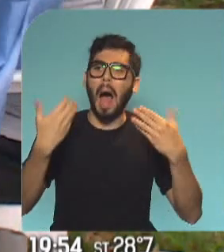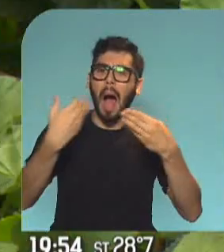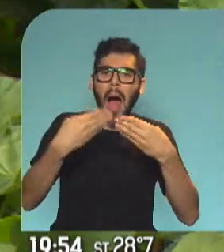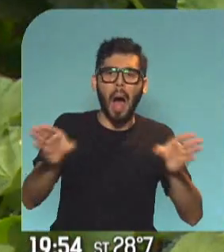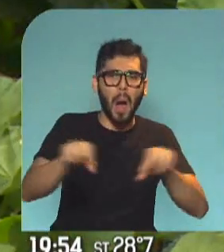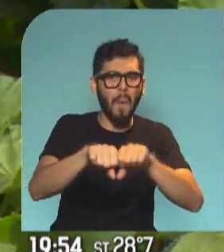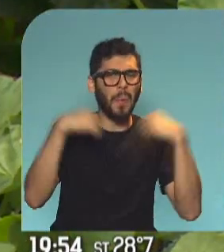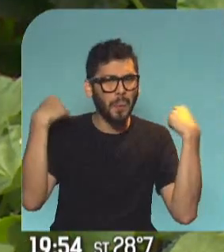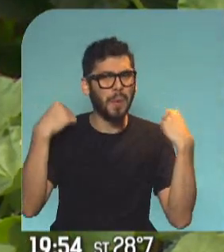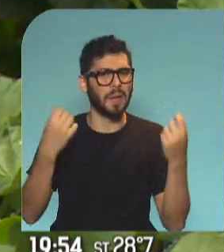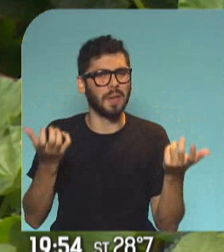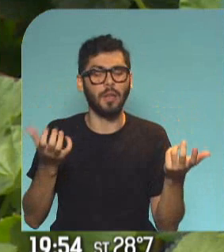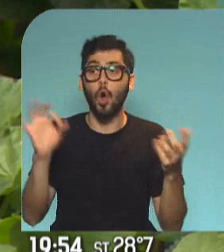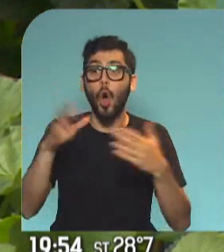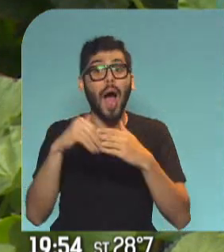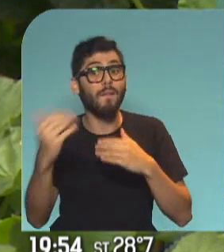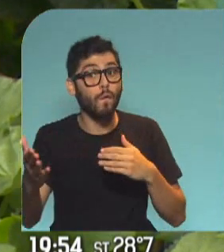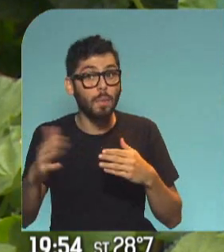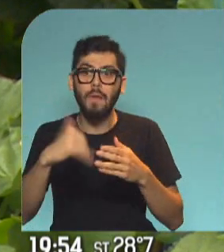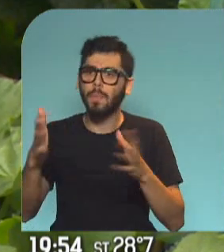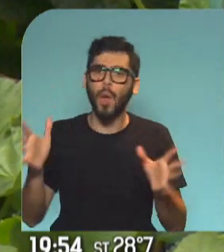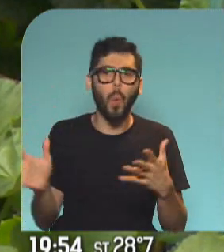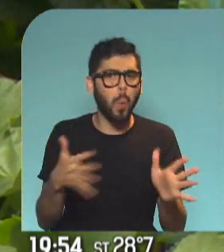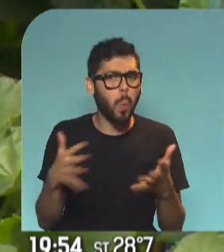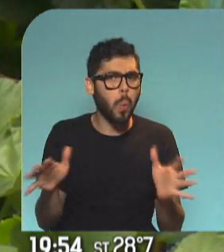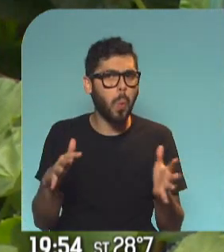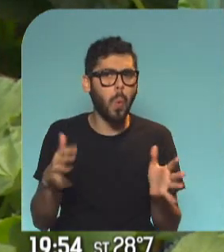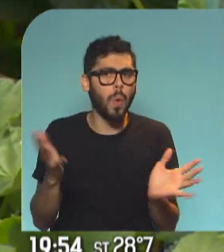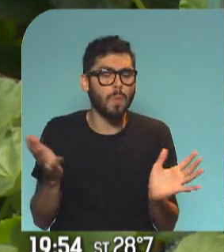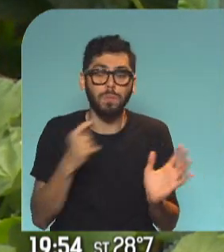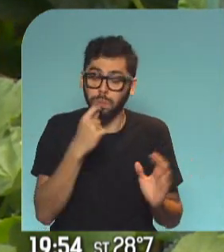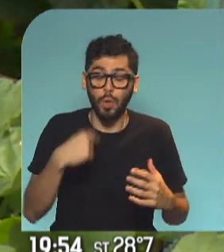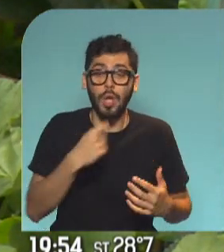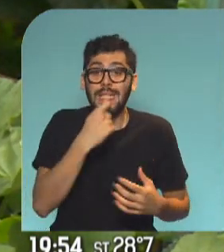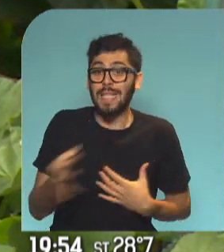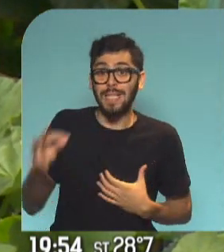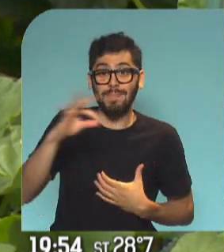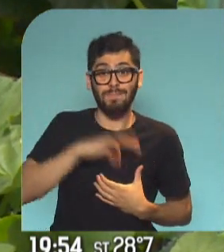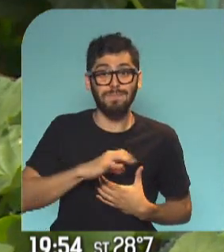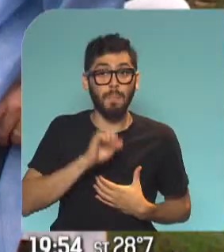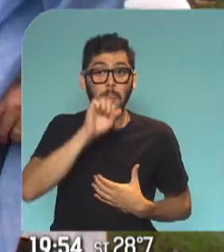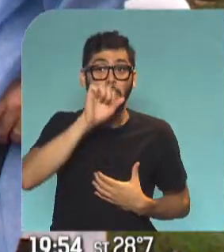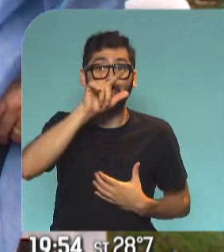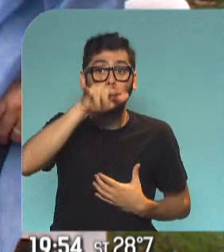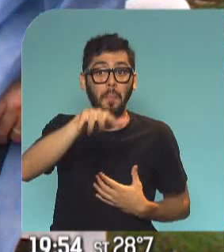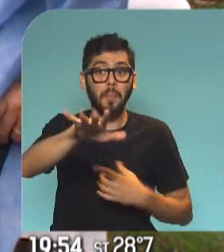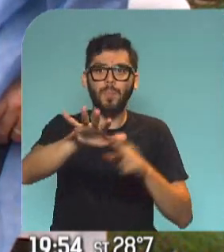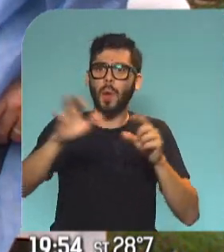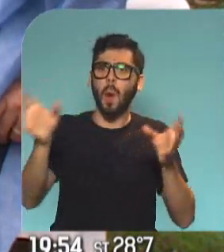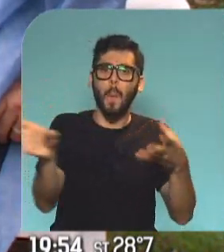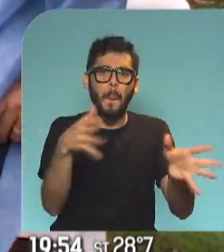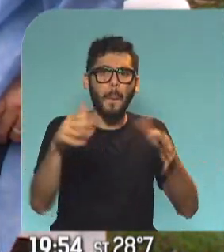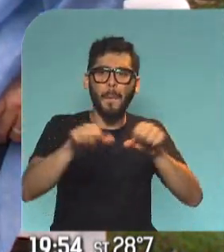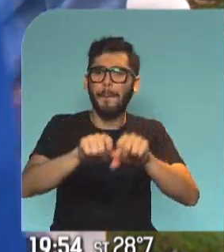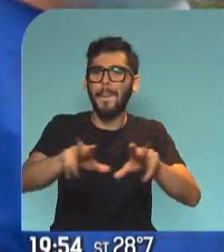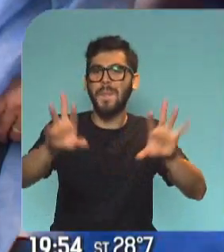exterior generalmente hay viento, que a uno los virus que uno larga si está infectado se van a repartir